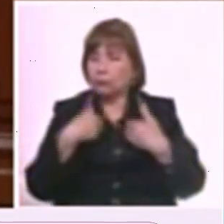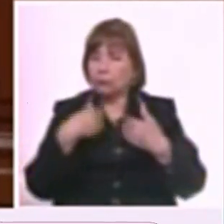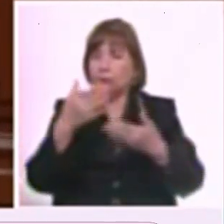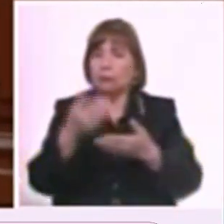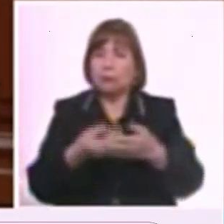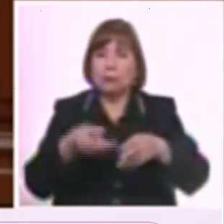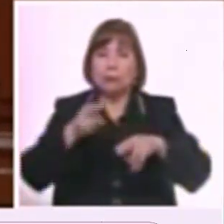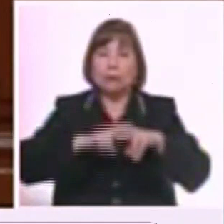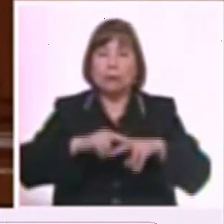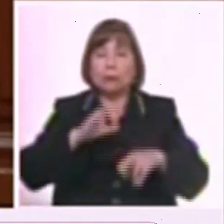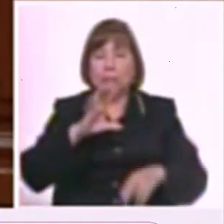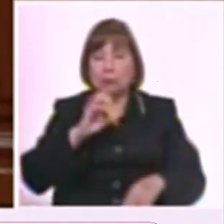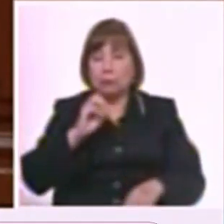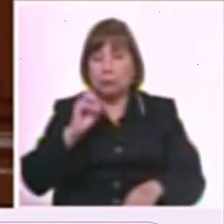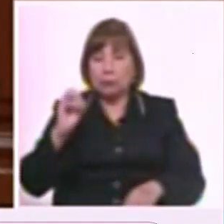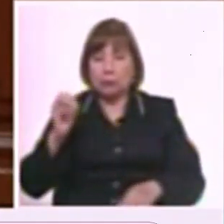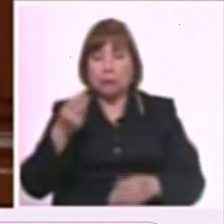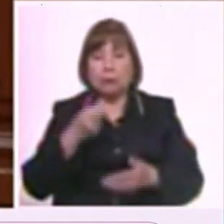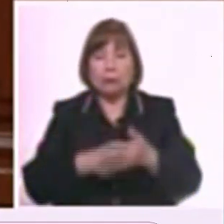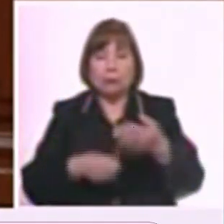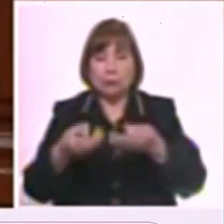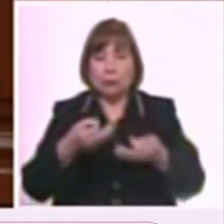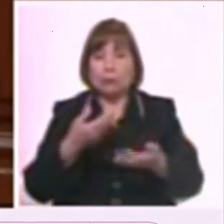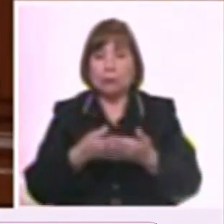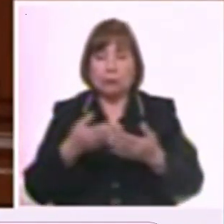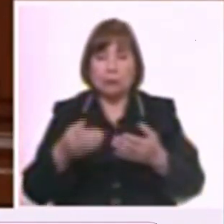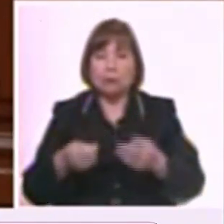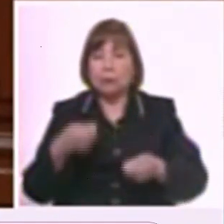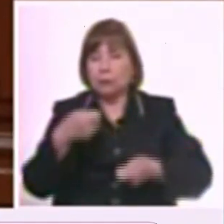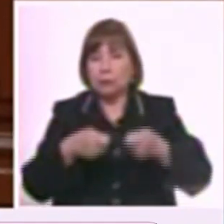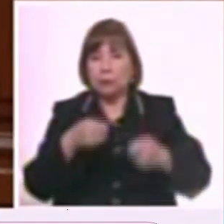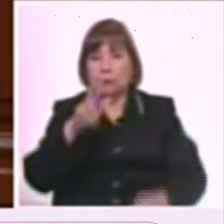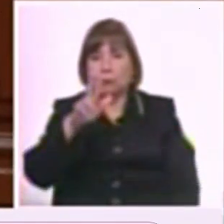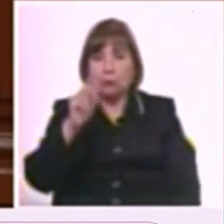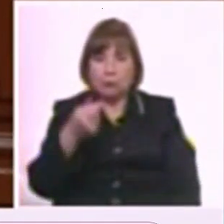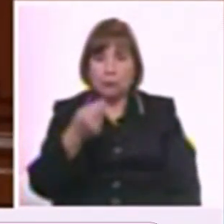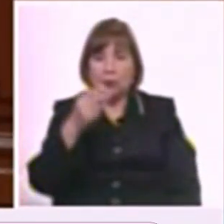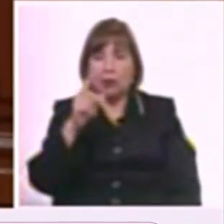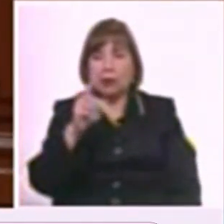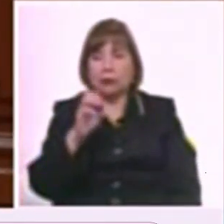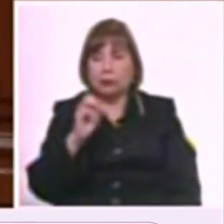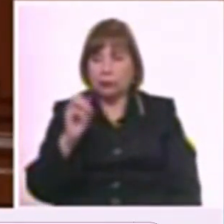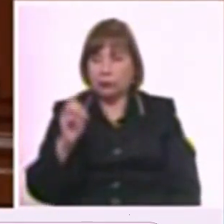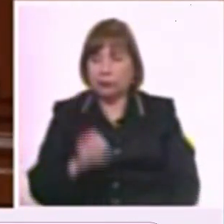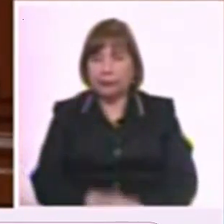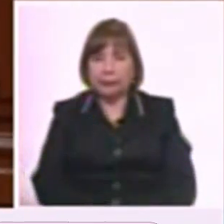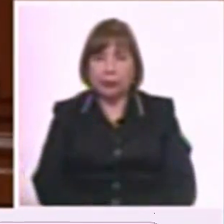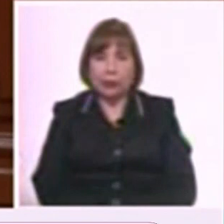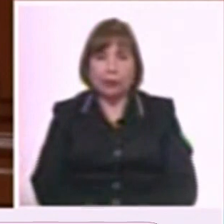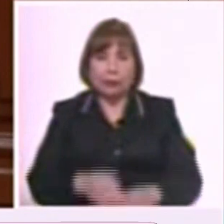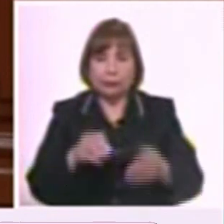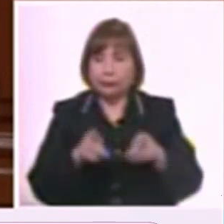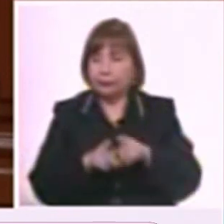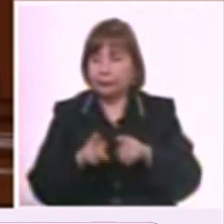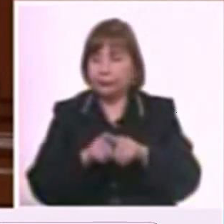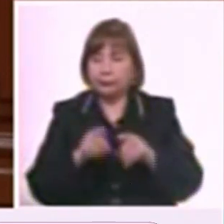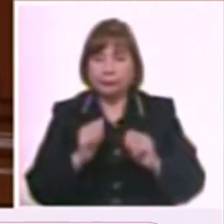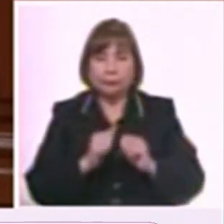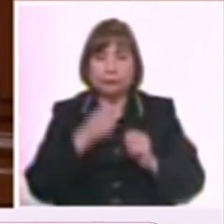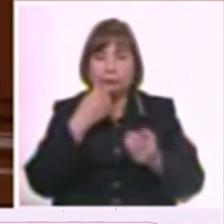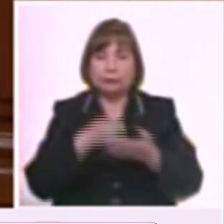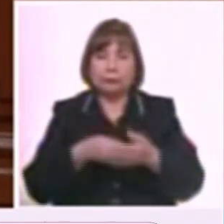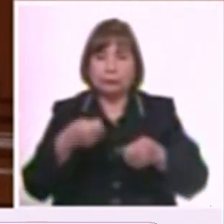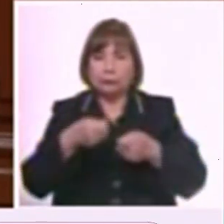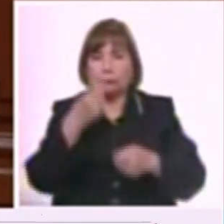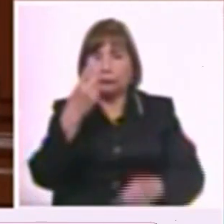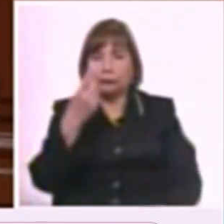los sueldos de los docentes universitarios en dos armadas, en abril y agosto de este año. Con 28 millones de soles se fortalecerá la